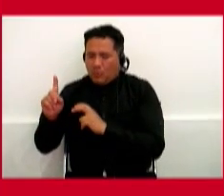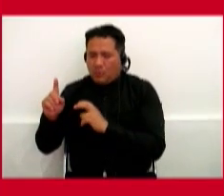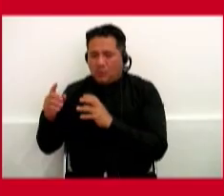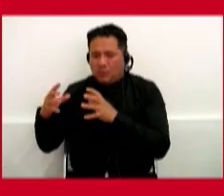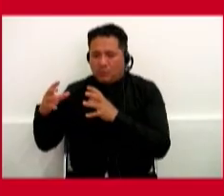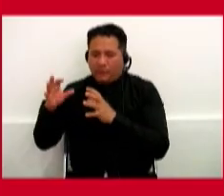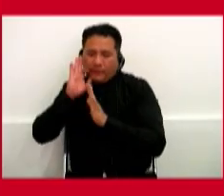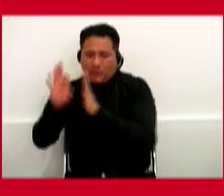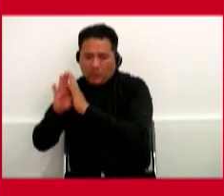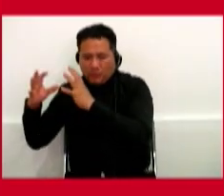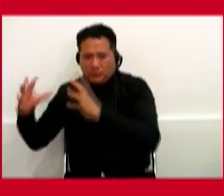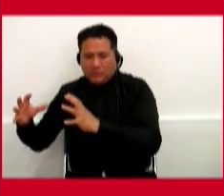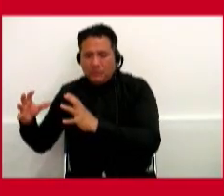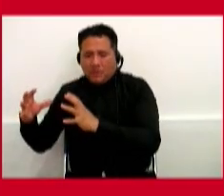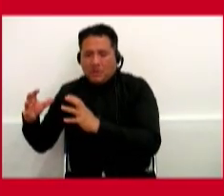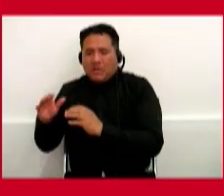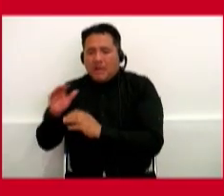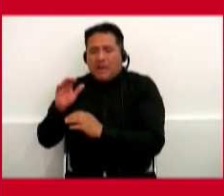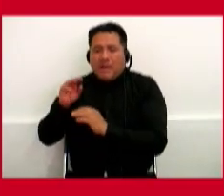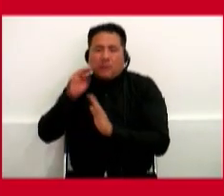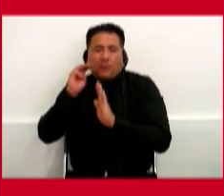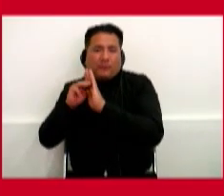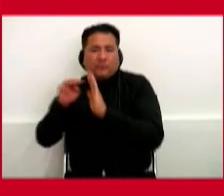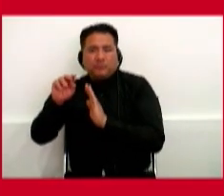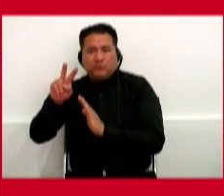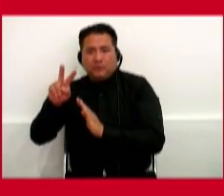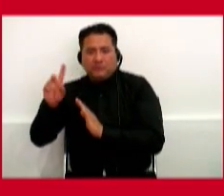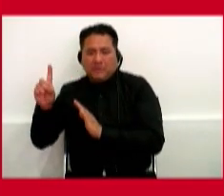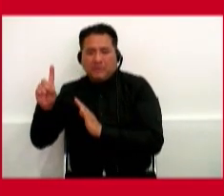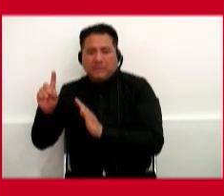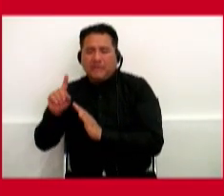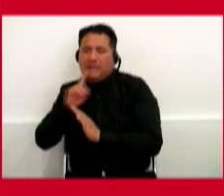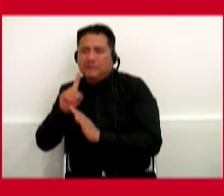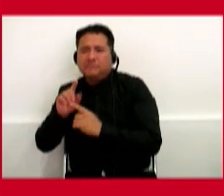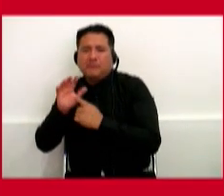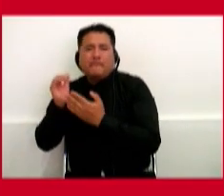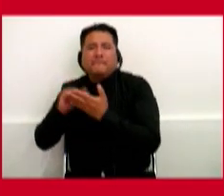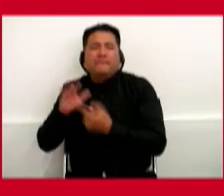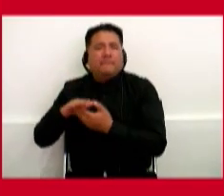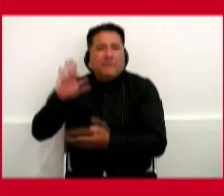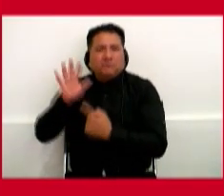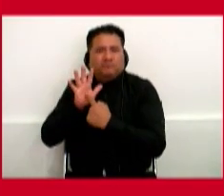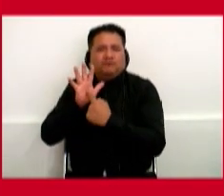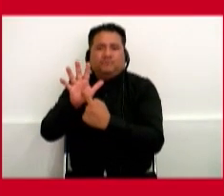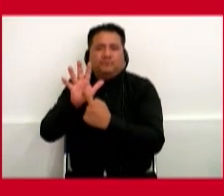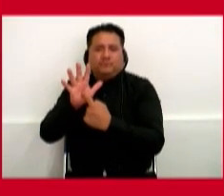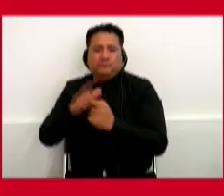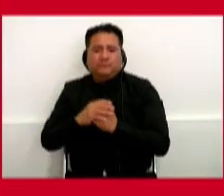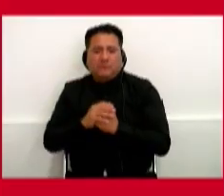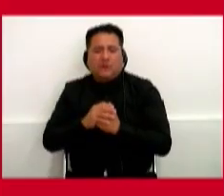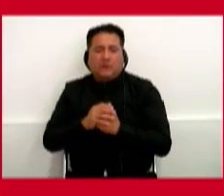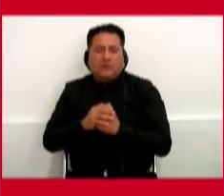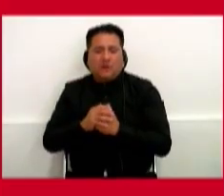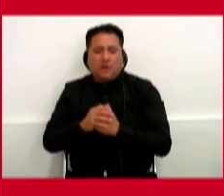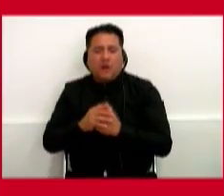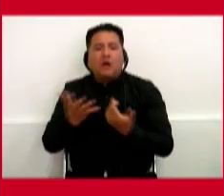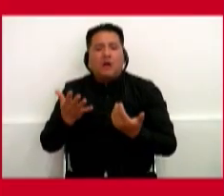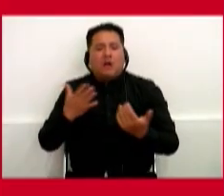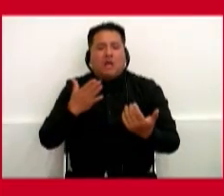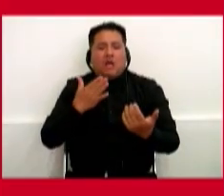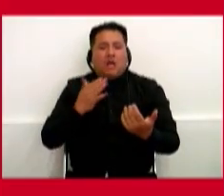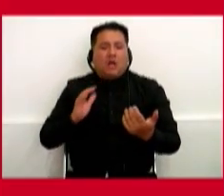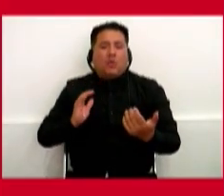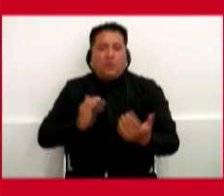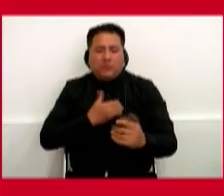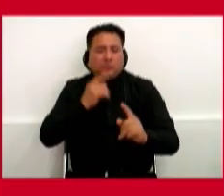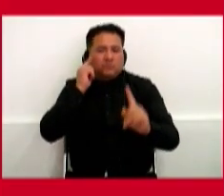2D sean muy representativos del análisis. Bien, entonces el objetivo, que ya se los había adelantado un